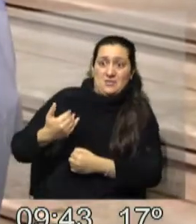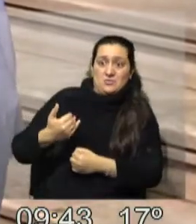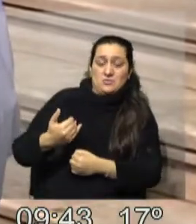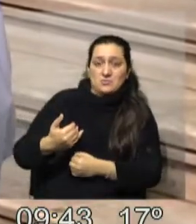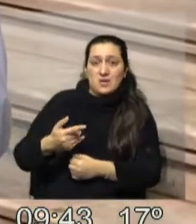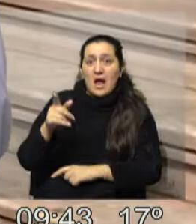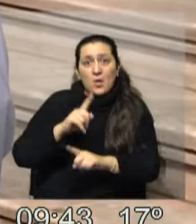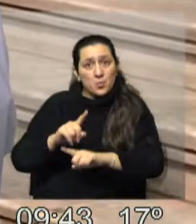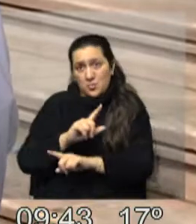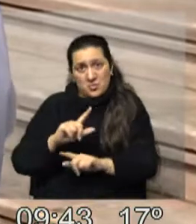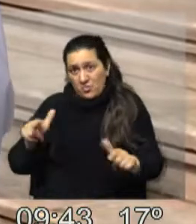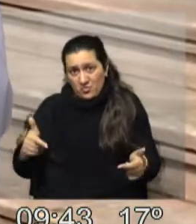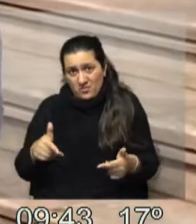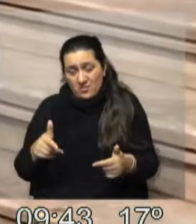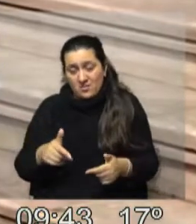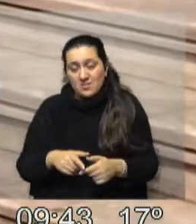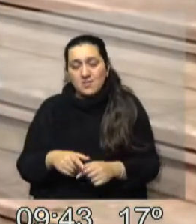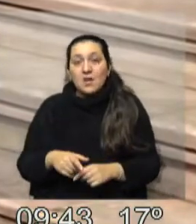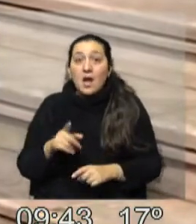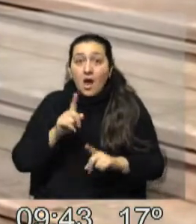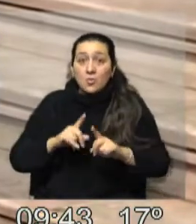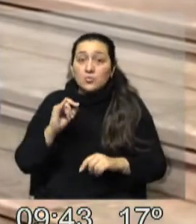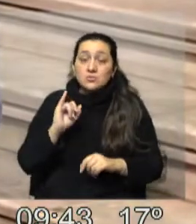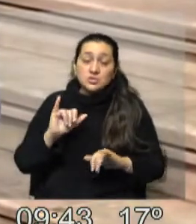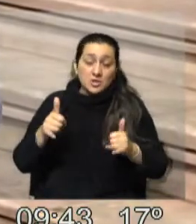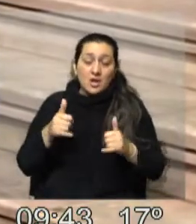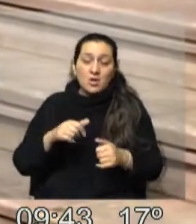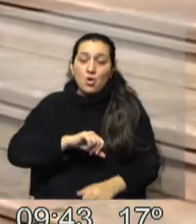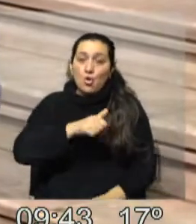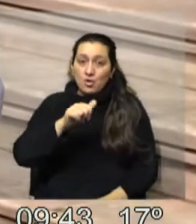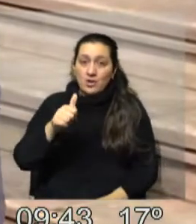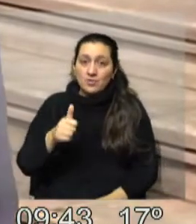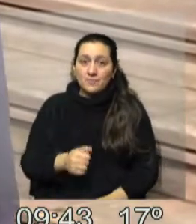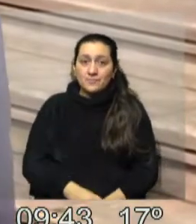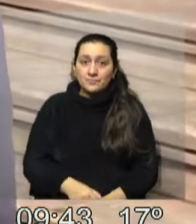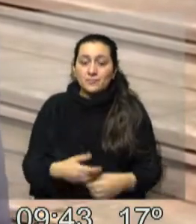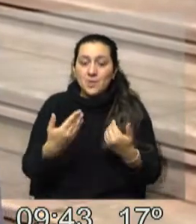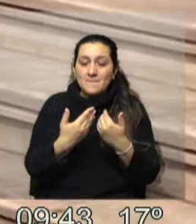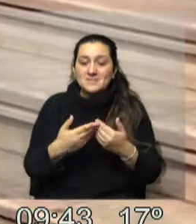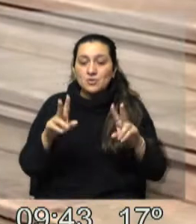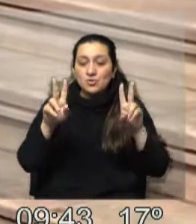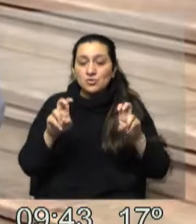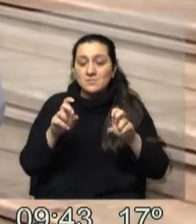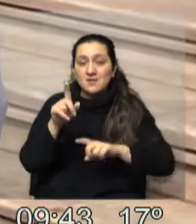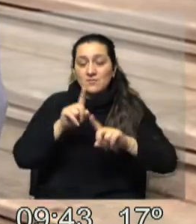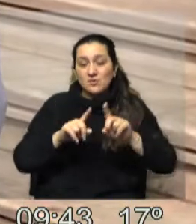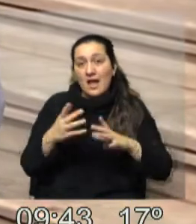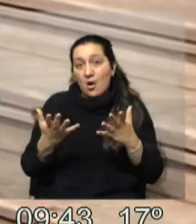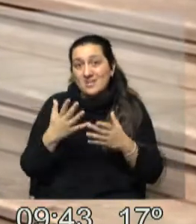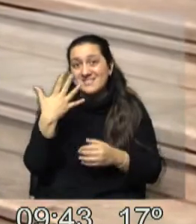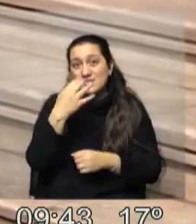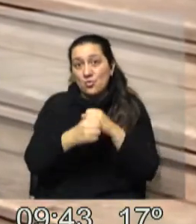que ya lo han logrado. La idea es empezar a entrar en estos temas para la facultad. Recién hace 5 años que estamos